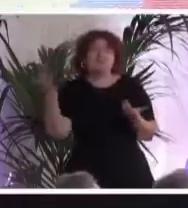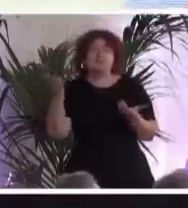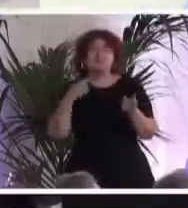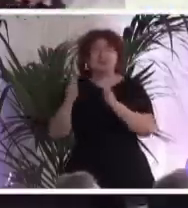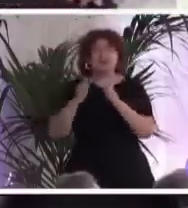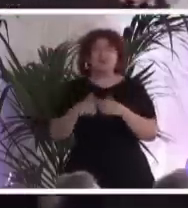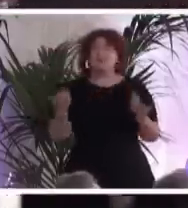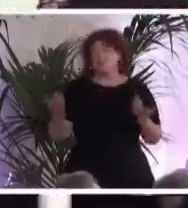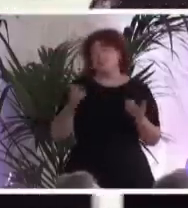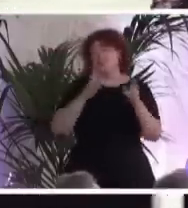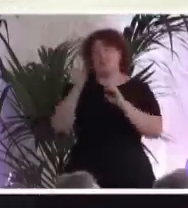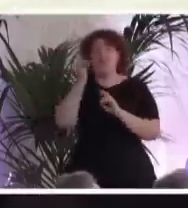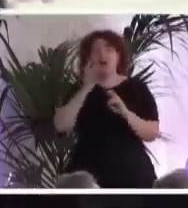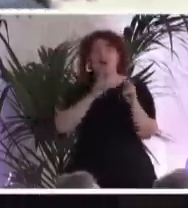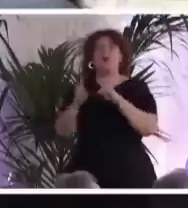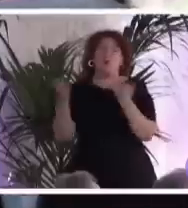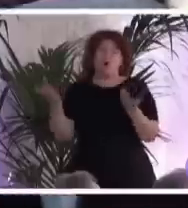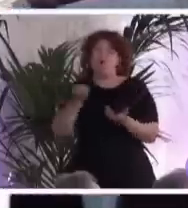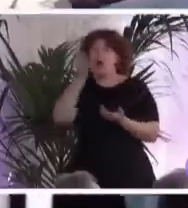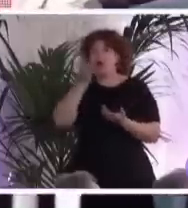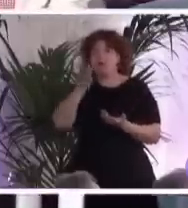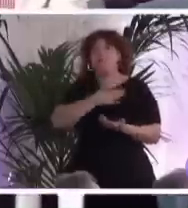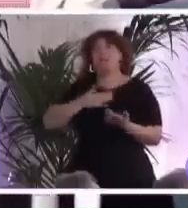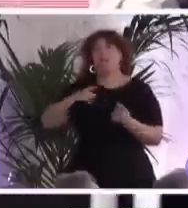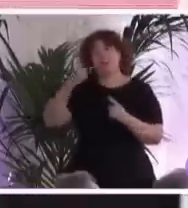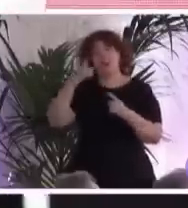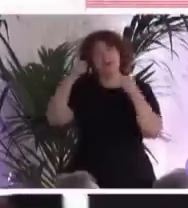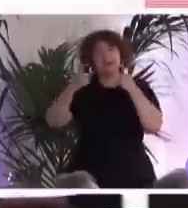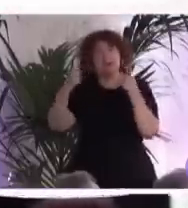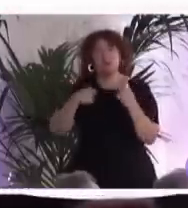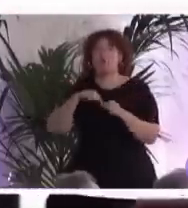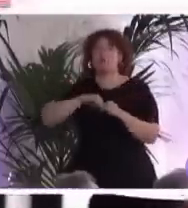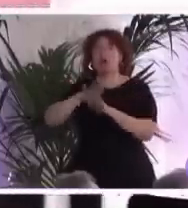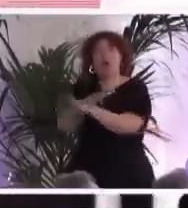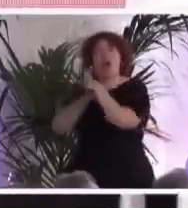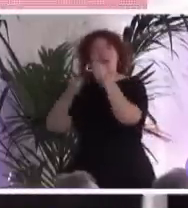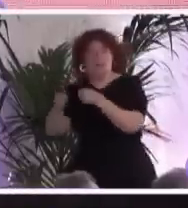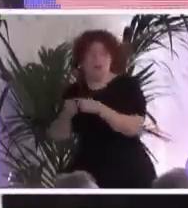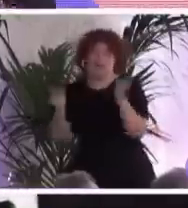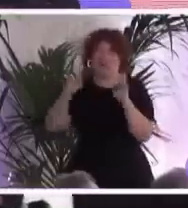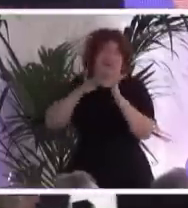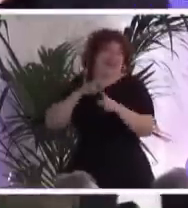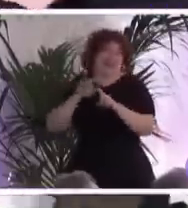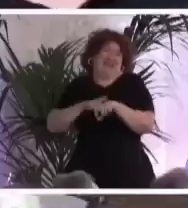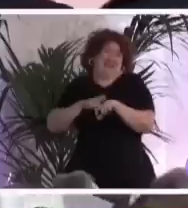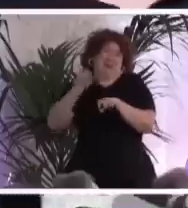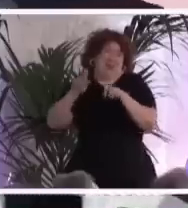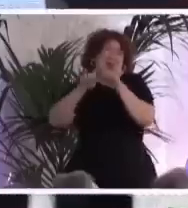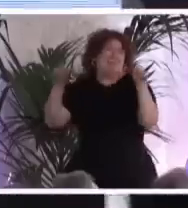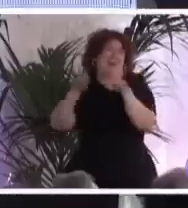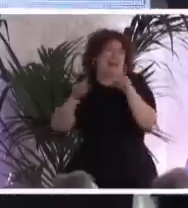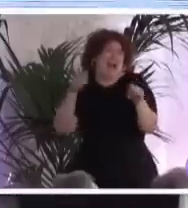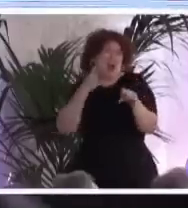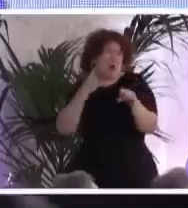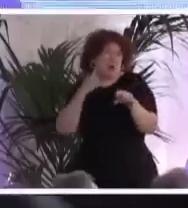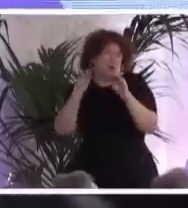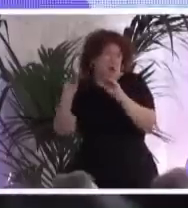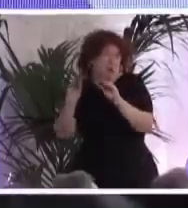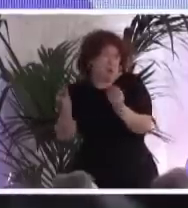Matilde responde Florentino Pérez intentó primero que empatizara con él típica maniobra de un empresario para